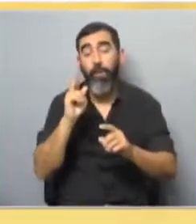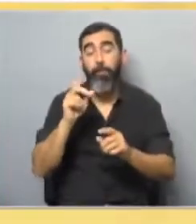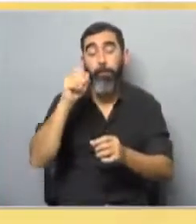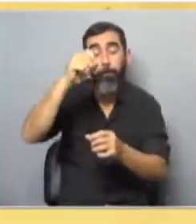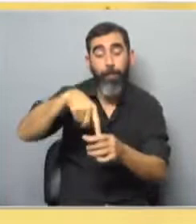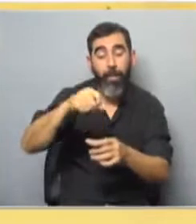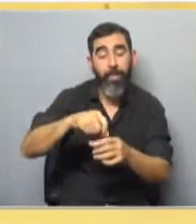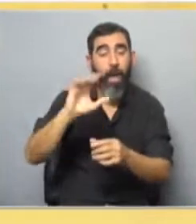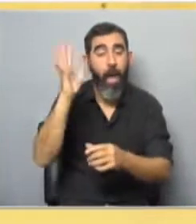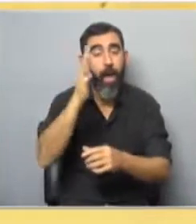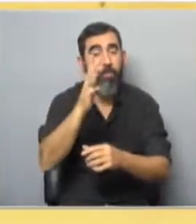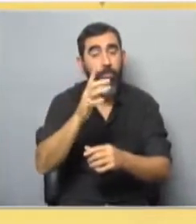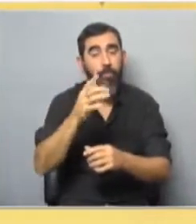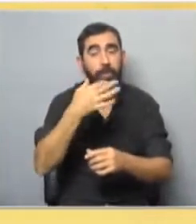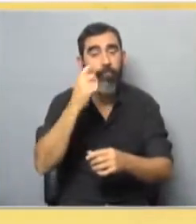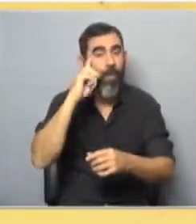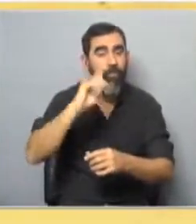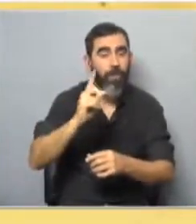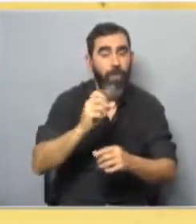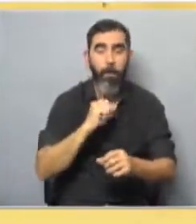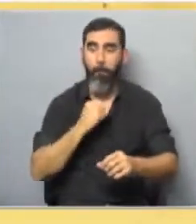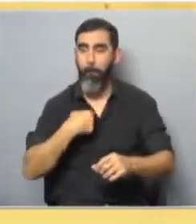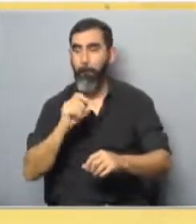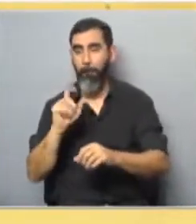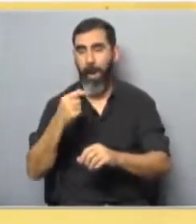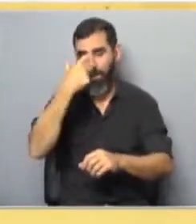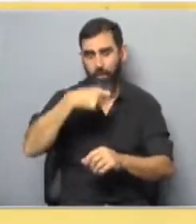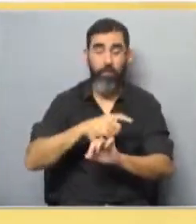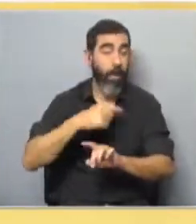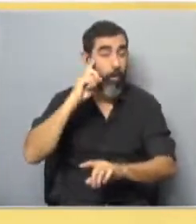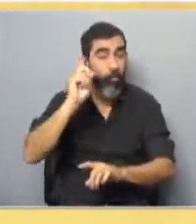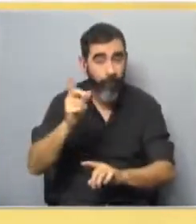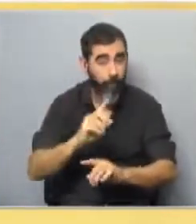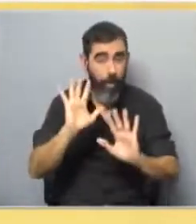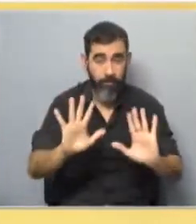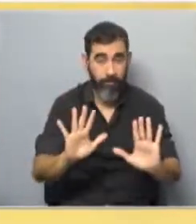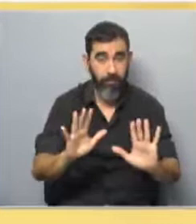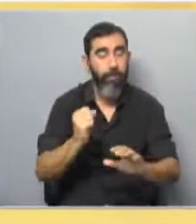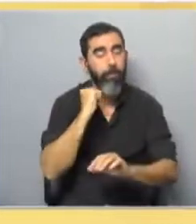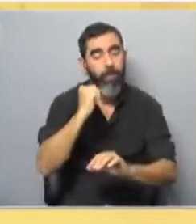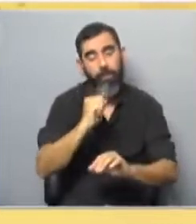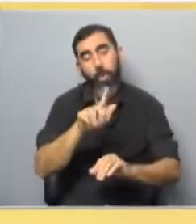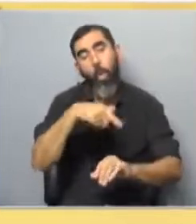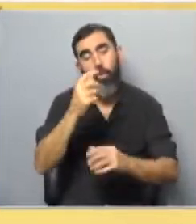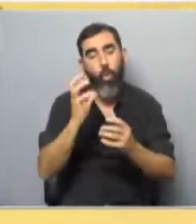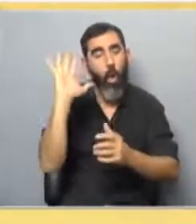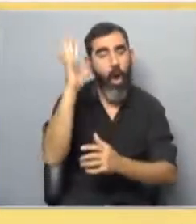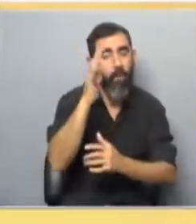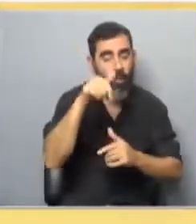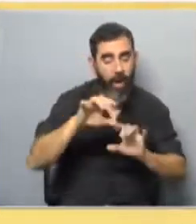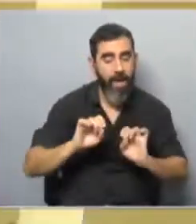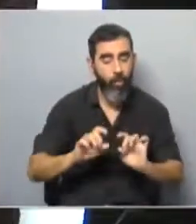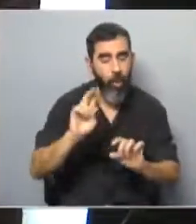un ligustro para hacer un cerco vivo, es porque no lo hacía de malo, sino porque no sabía que la especie exótica, que siempre es preferible, por ejemplo, trabajar con las especies